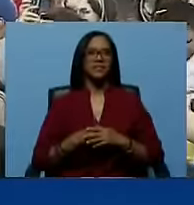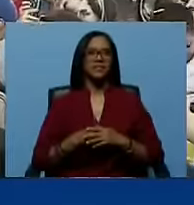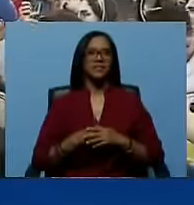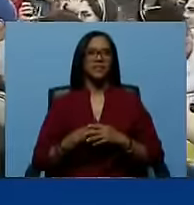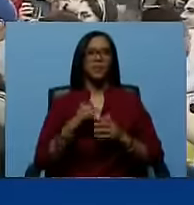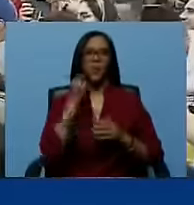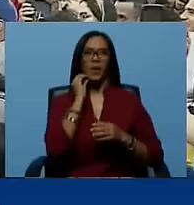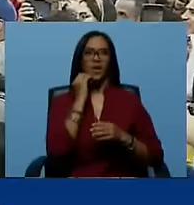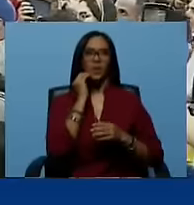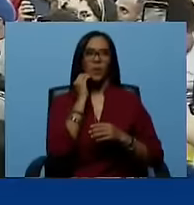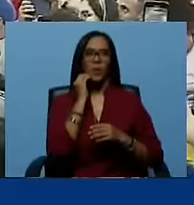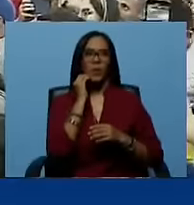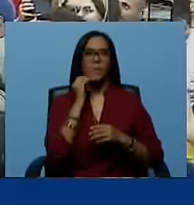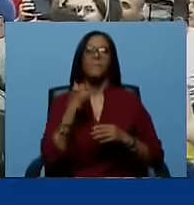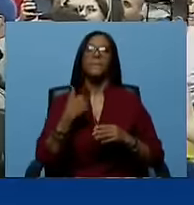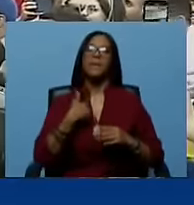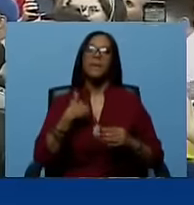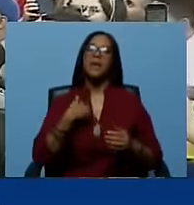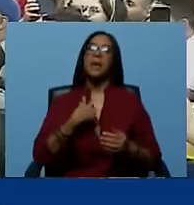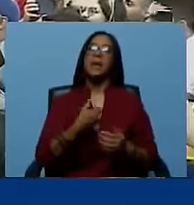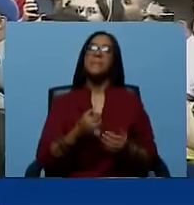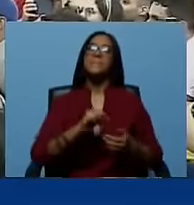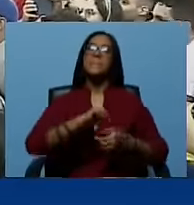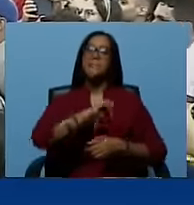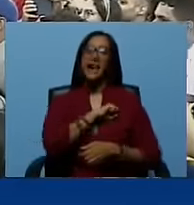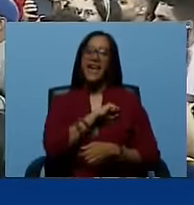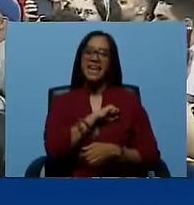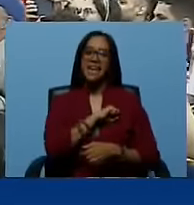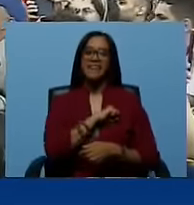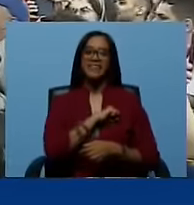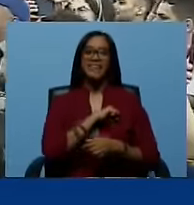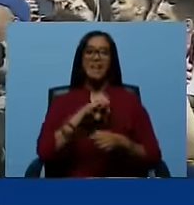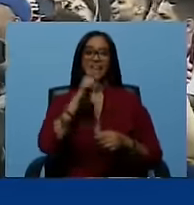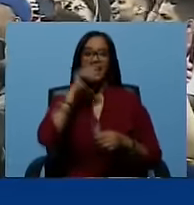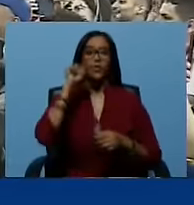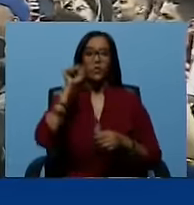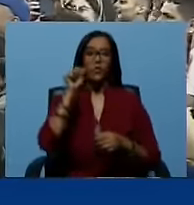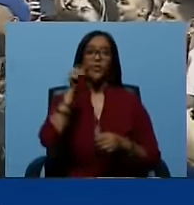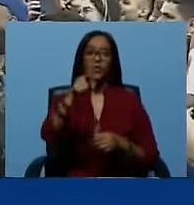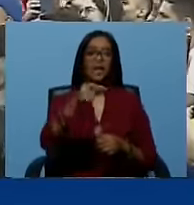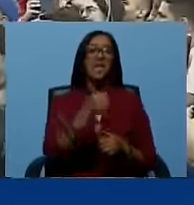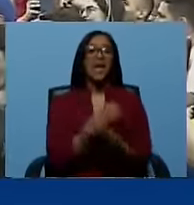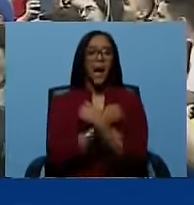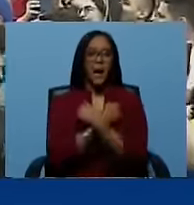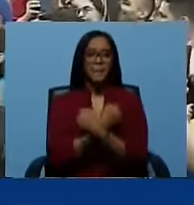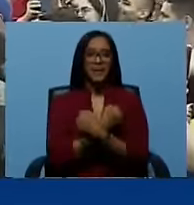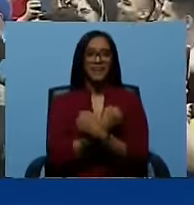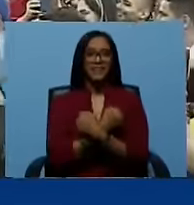Juventud, mi pana. Maduro te ama, juventud.